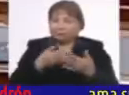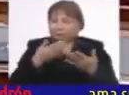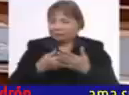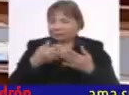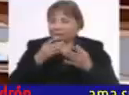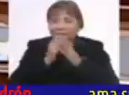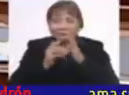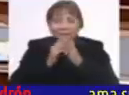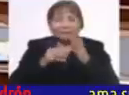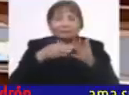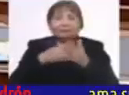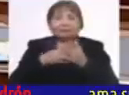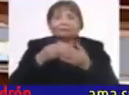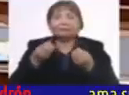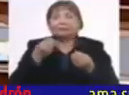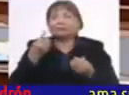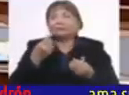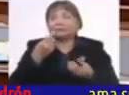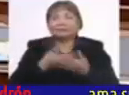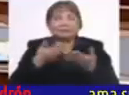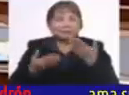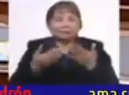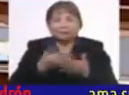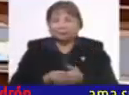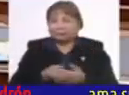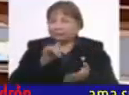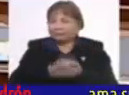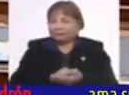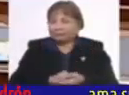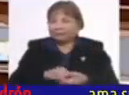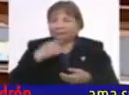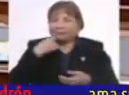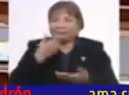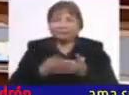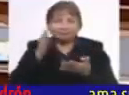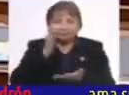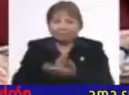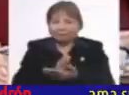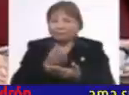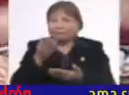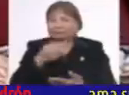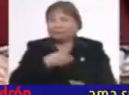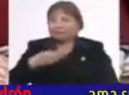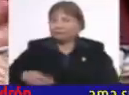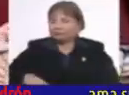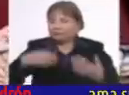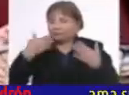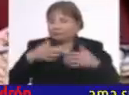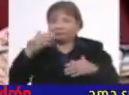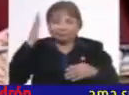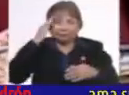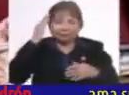usted determina que hay una obstrucción solo en el hecho de que le dicen hasta aquí usted llegó como ministro o ya